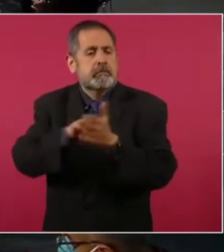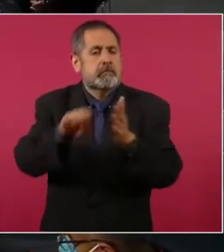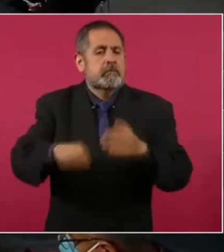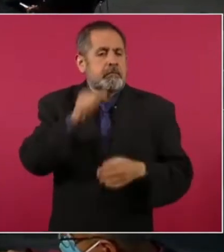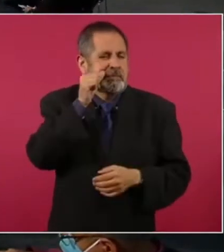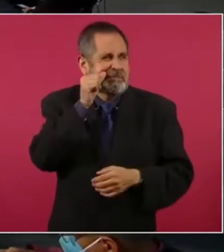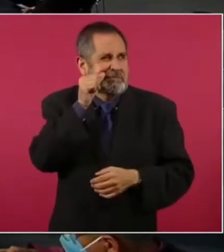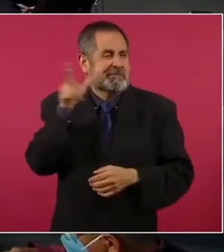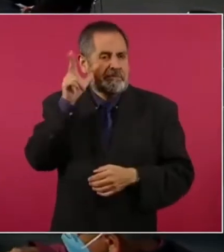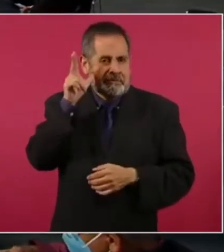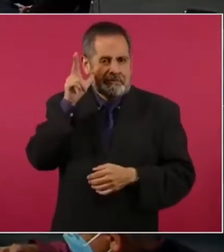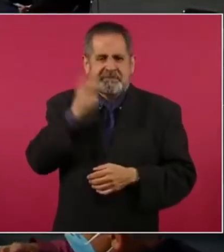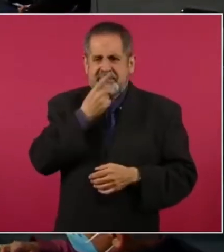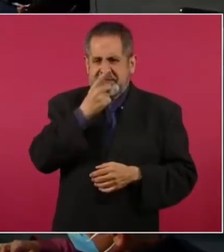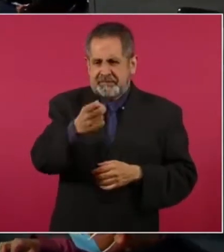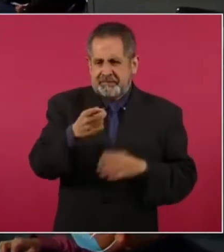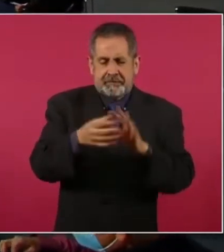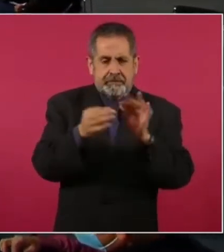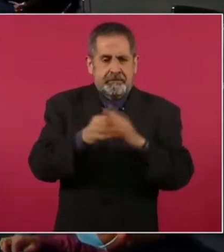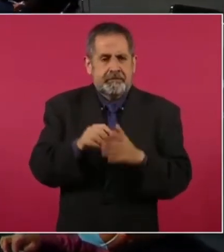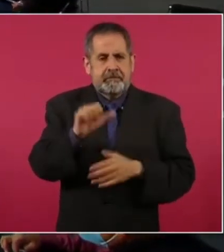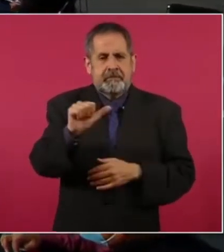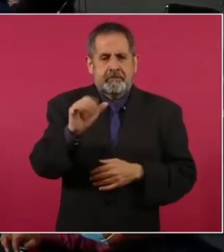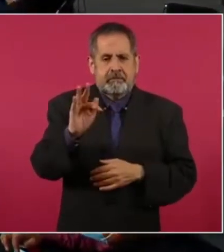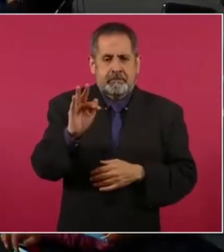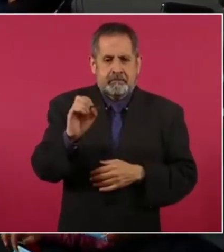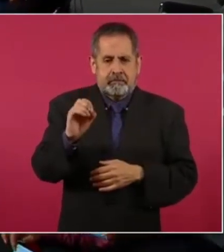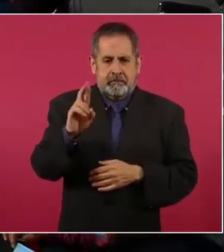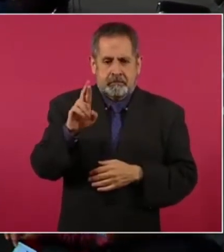hablábamos de las Afores.